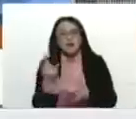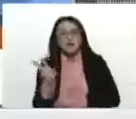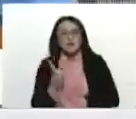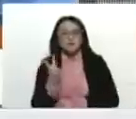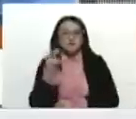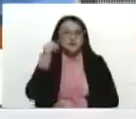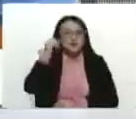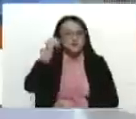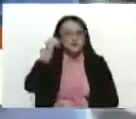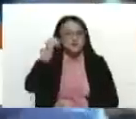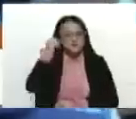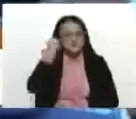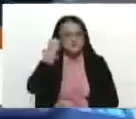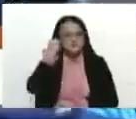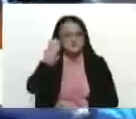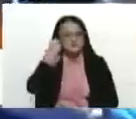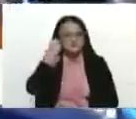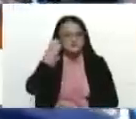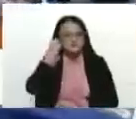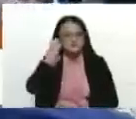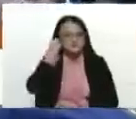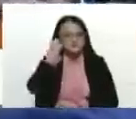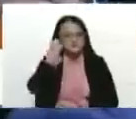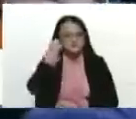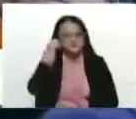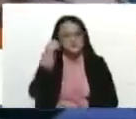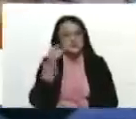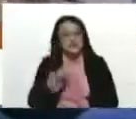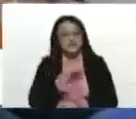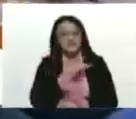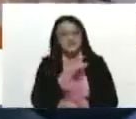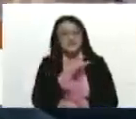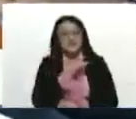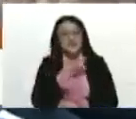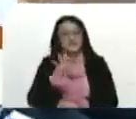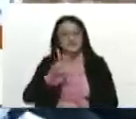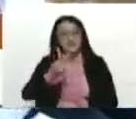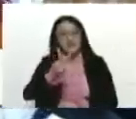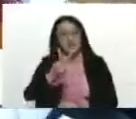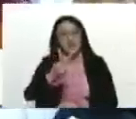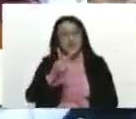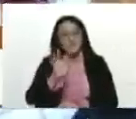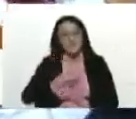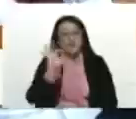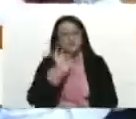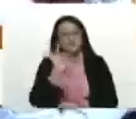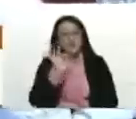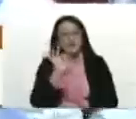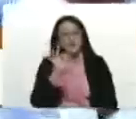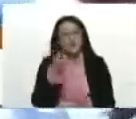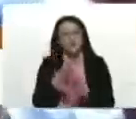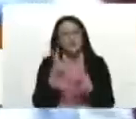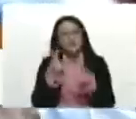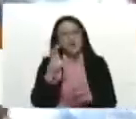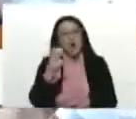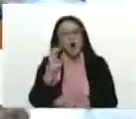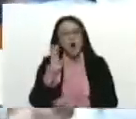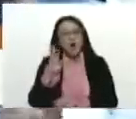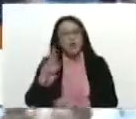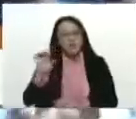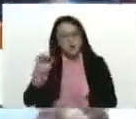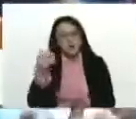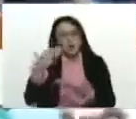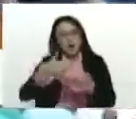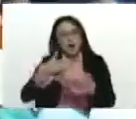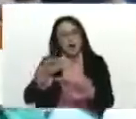en Chile cincuenta y dos por ciento de las exportaciones son cobre o están relacionadas con el cobre bloqueen el cobre